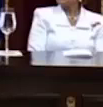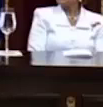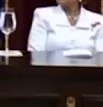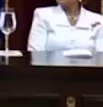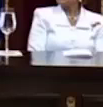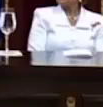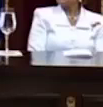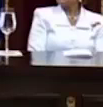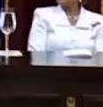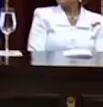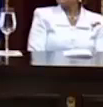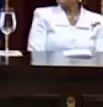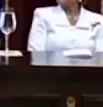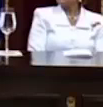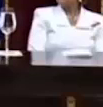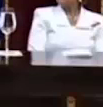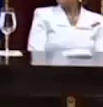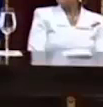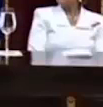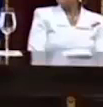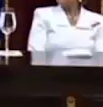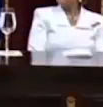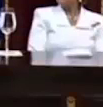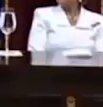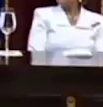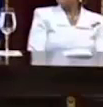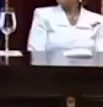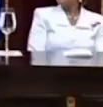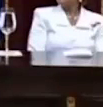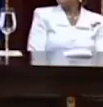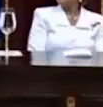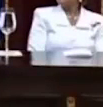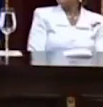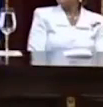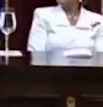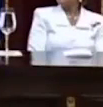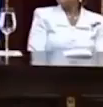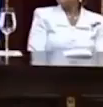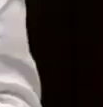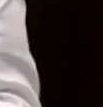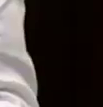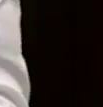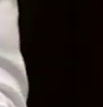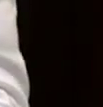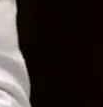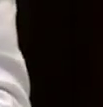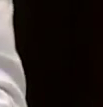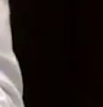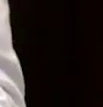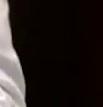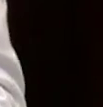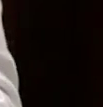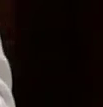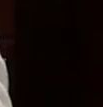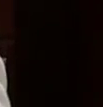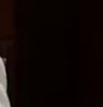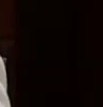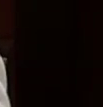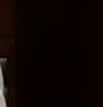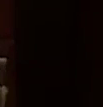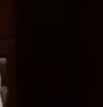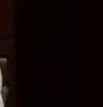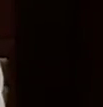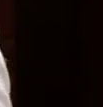unión, los sueños se conquistan. Paso a paso, hemos hecho realidad nuestra promesa de renovar la